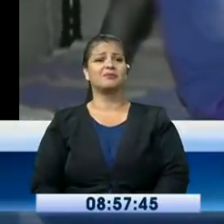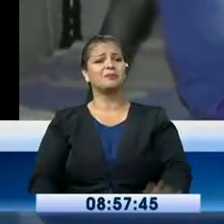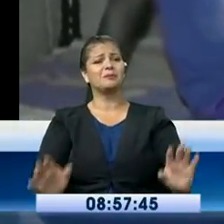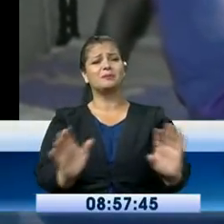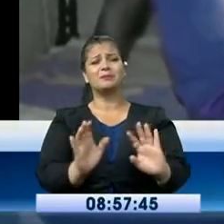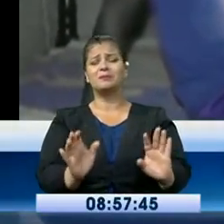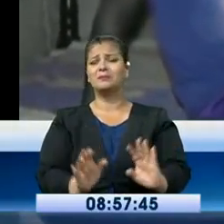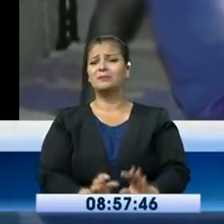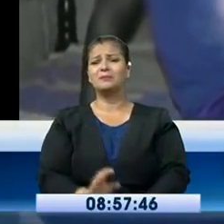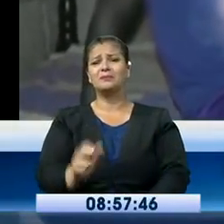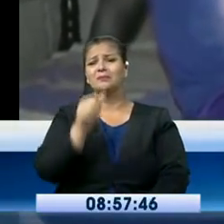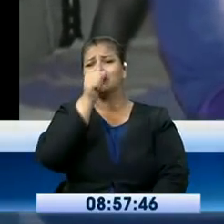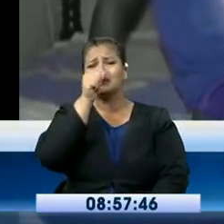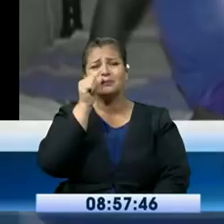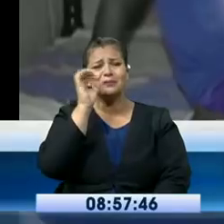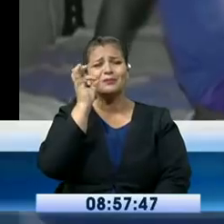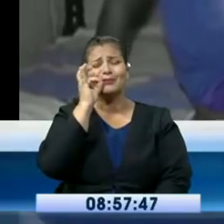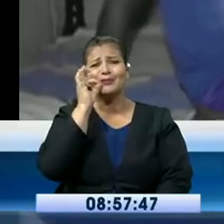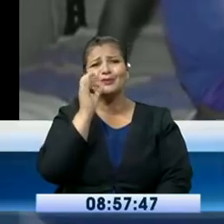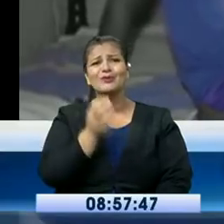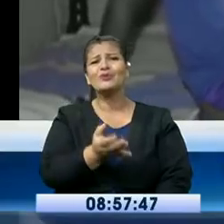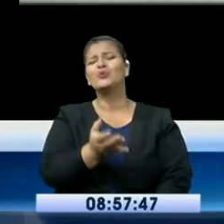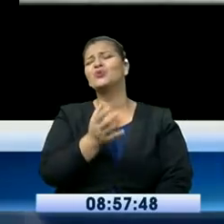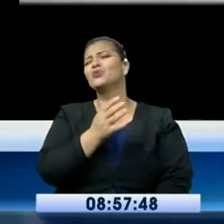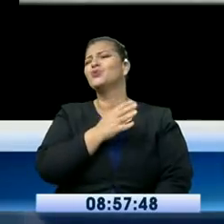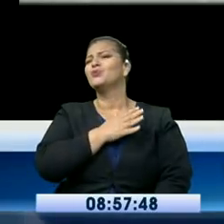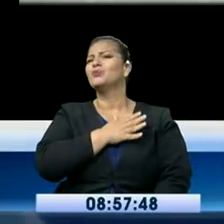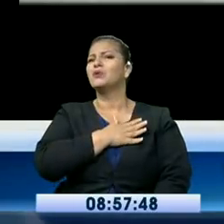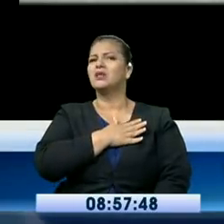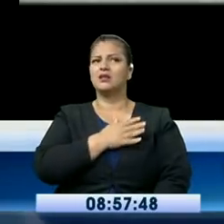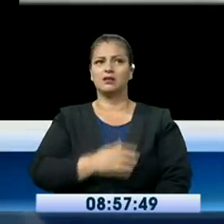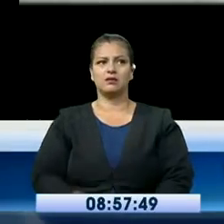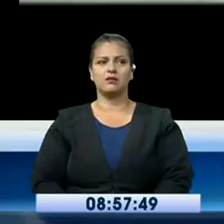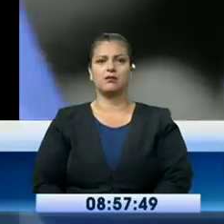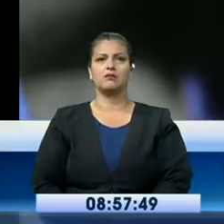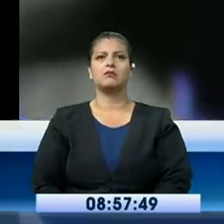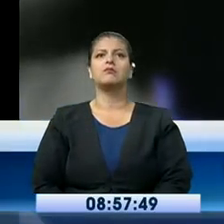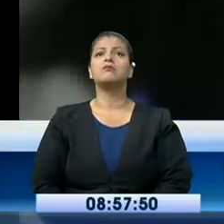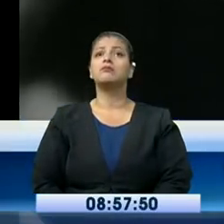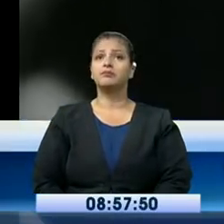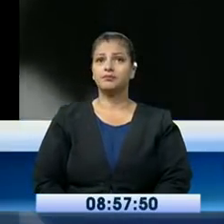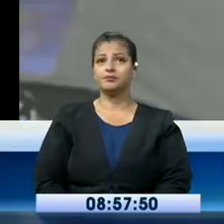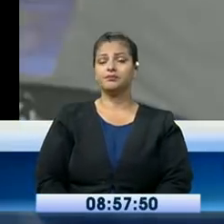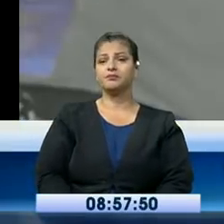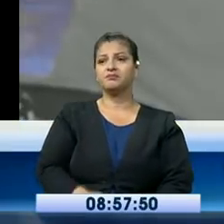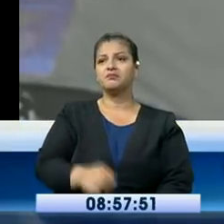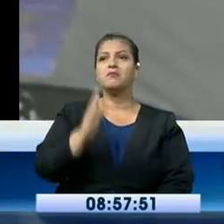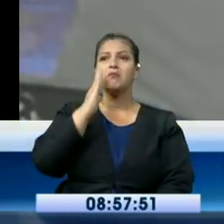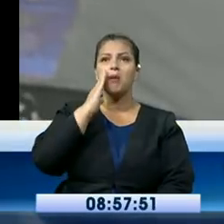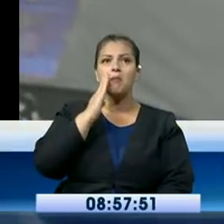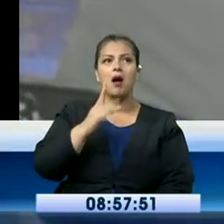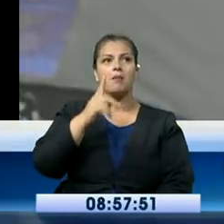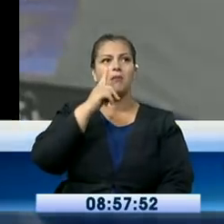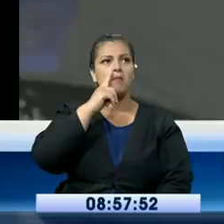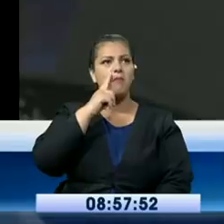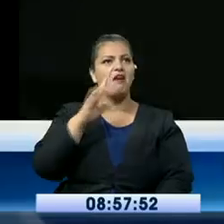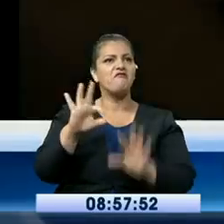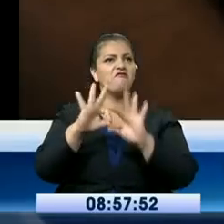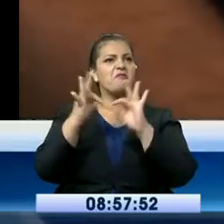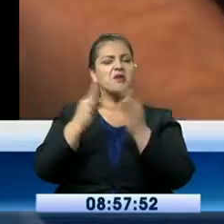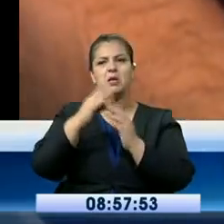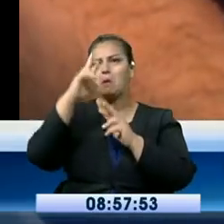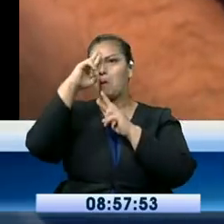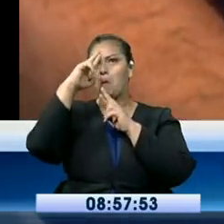para que haya hecho perder el amor por sí mismo la conciencia y el respeto a los demás no lo ha